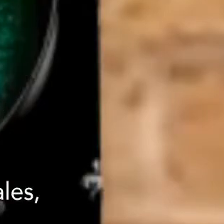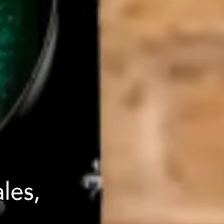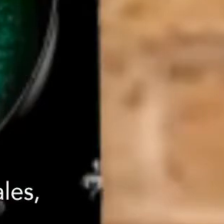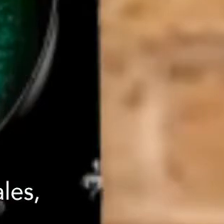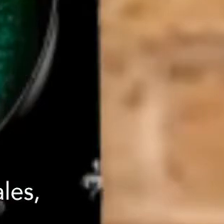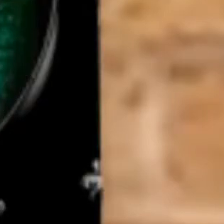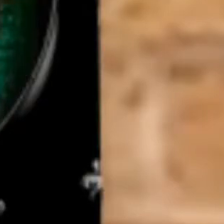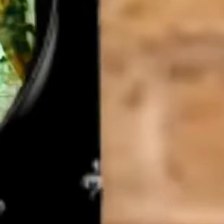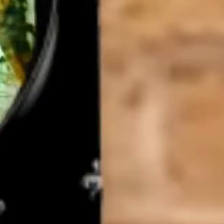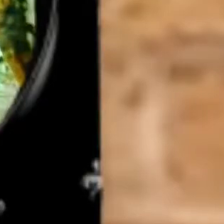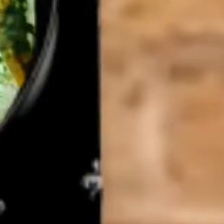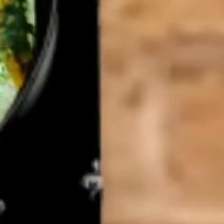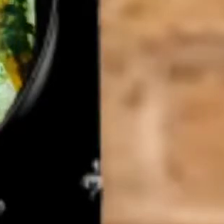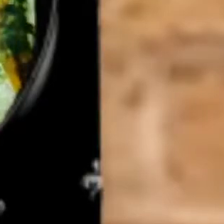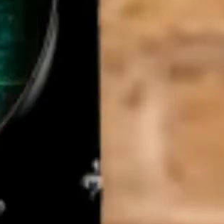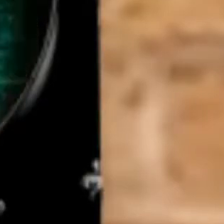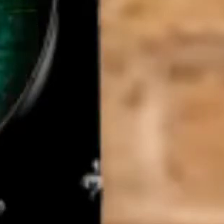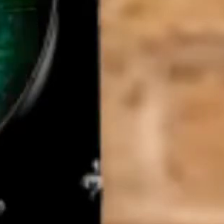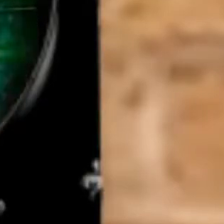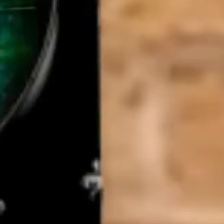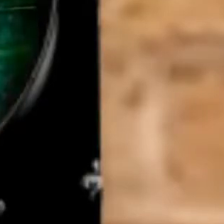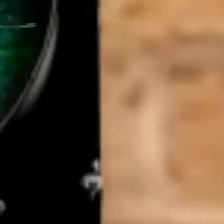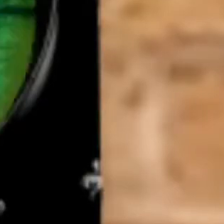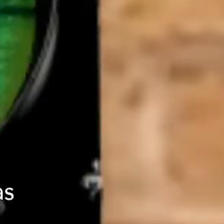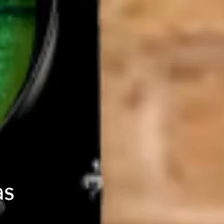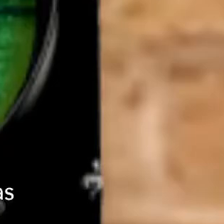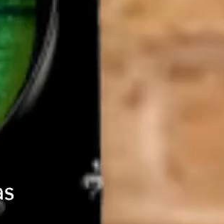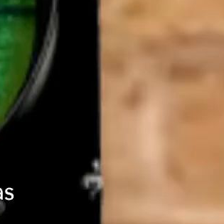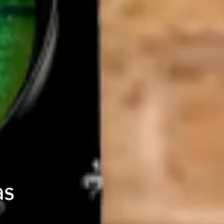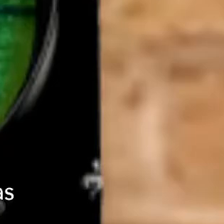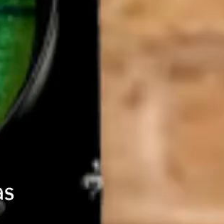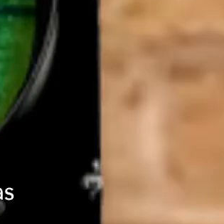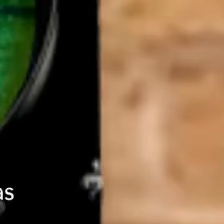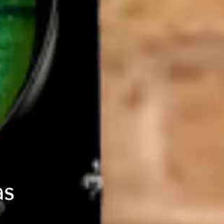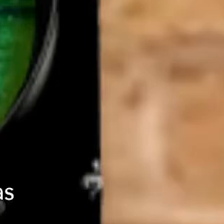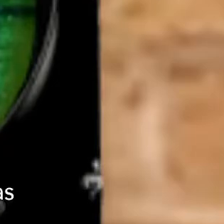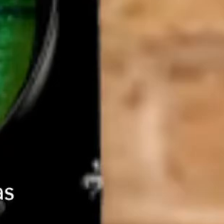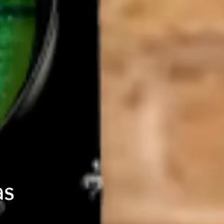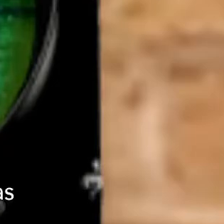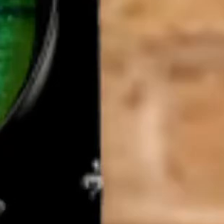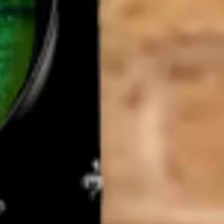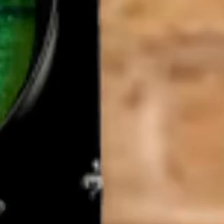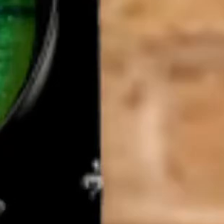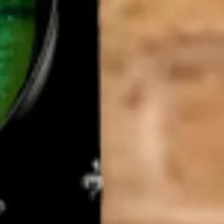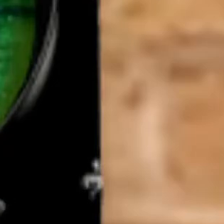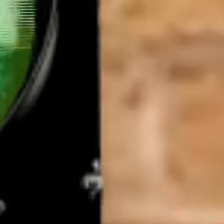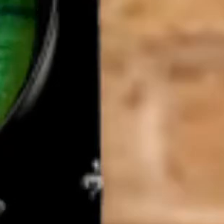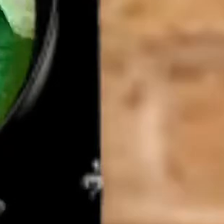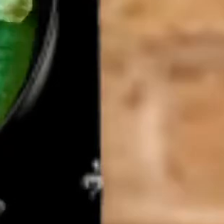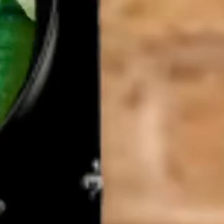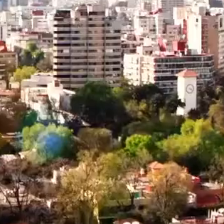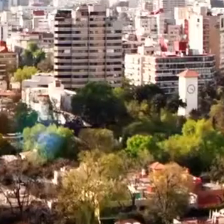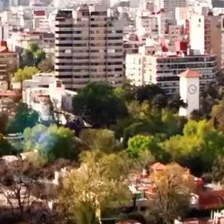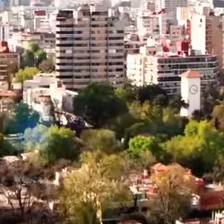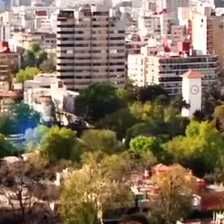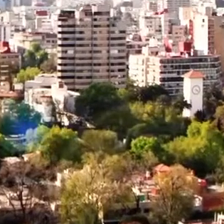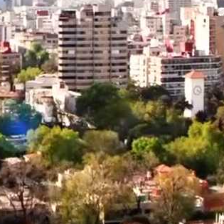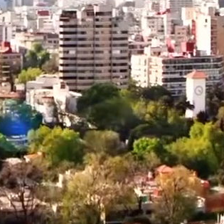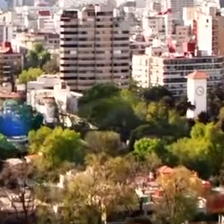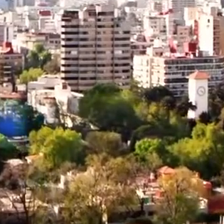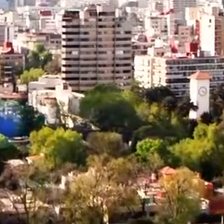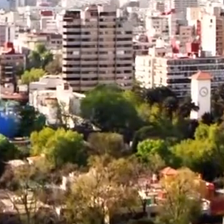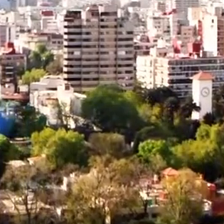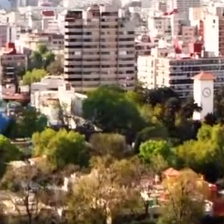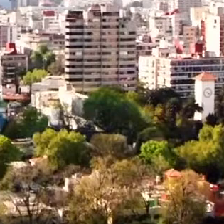las clases presenciales, así como a los bares y gimnasios, cuidando las nuevas medidas sanitarias para evitar contagios.